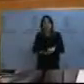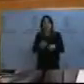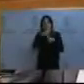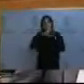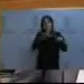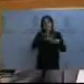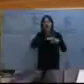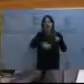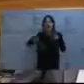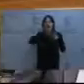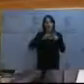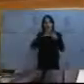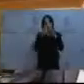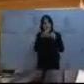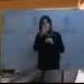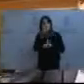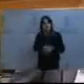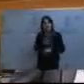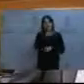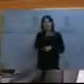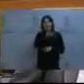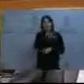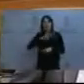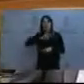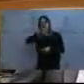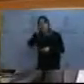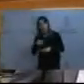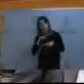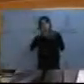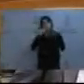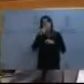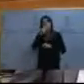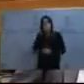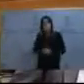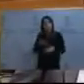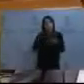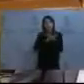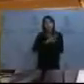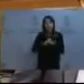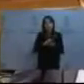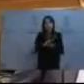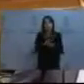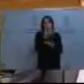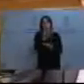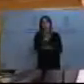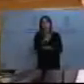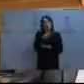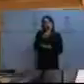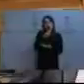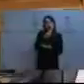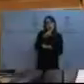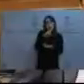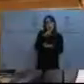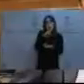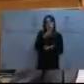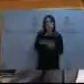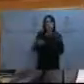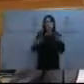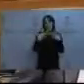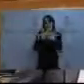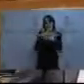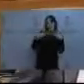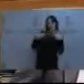comunidades autónomas españolas. Todo ello decorado y endulzado con las típicas mezcolanzas extrañas de la reforma